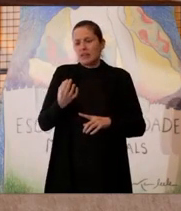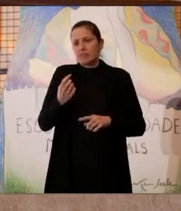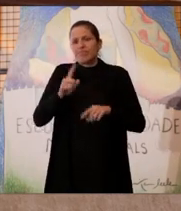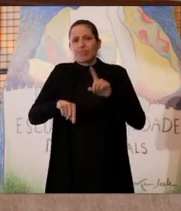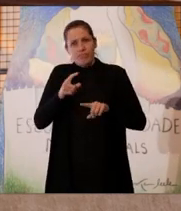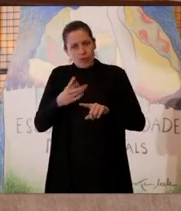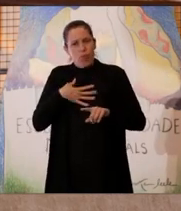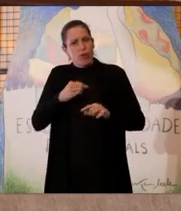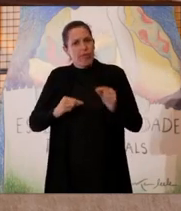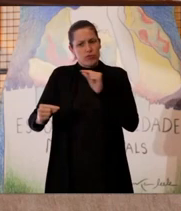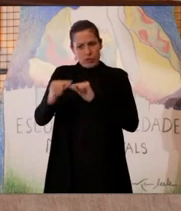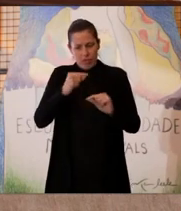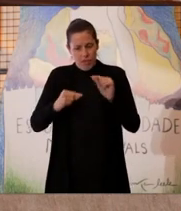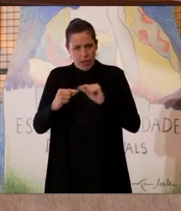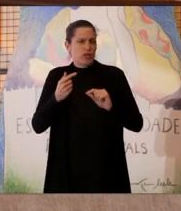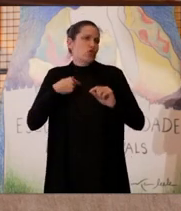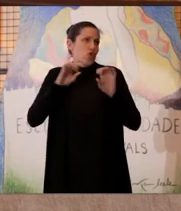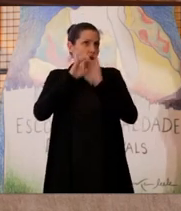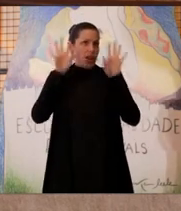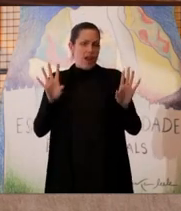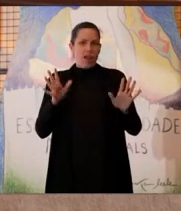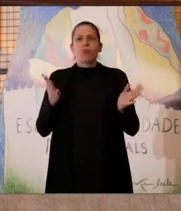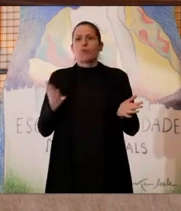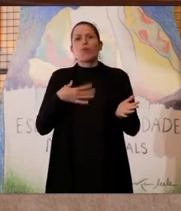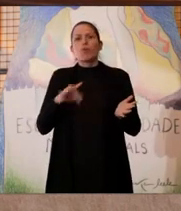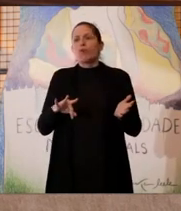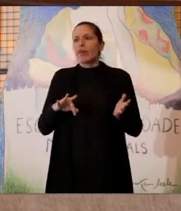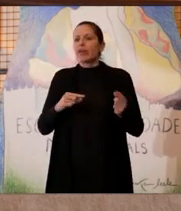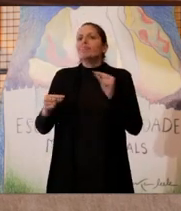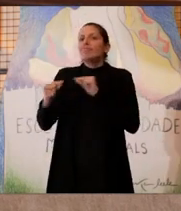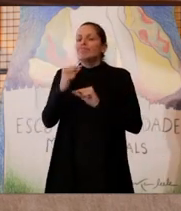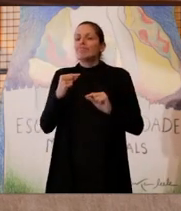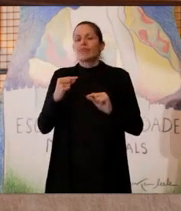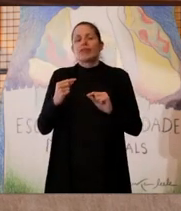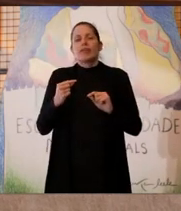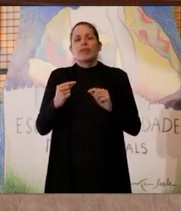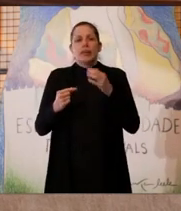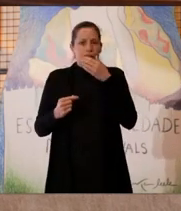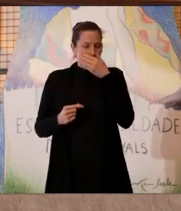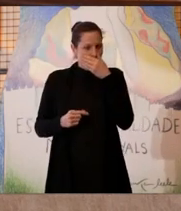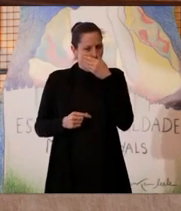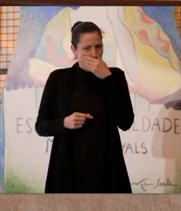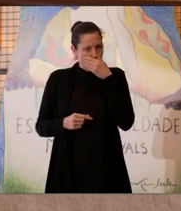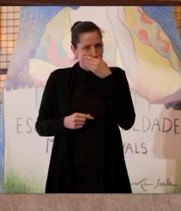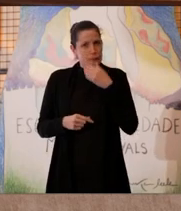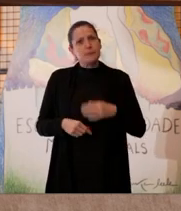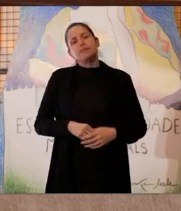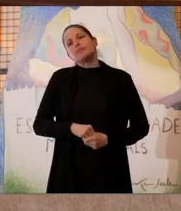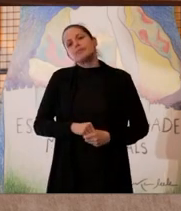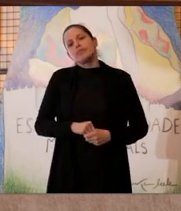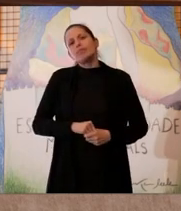podríamos discutir de maneras muy diferentes no pero que está la violencia sexual y la otra cosa que yo creo que es